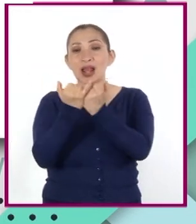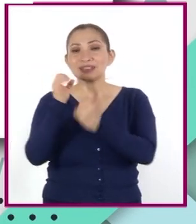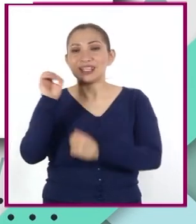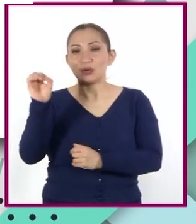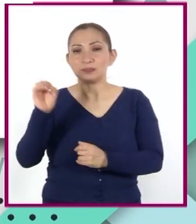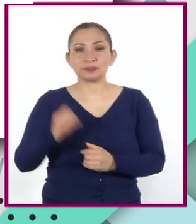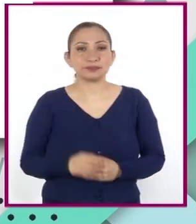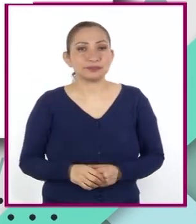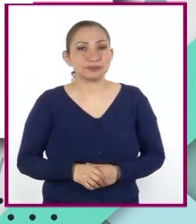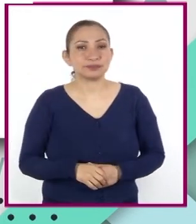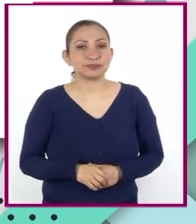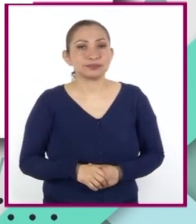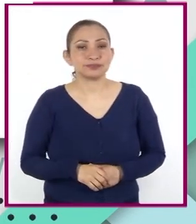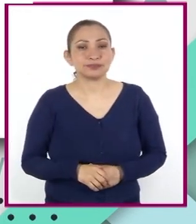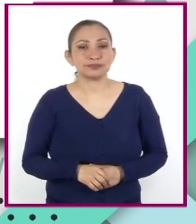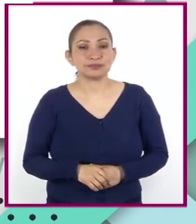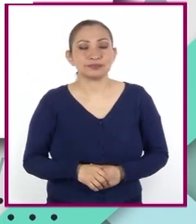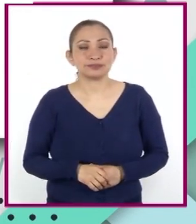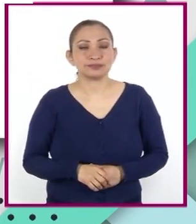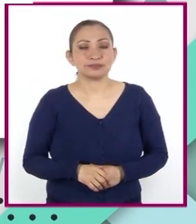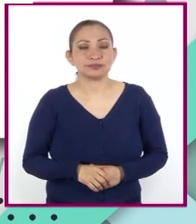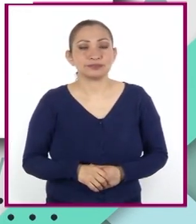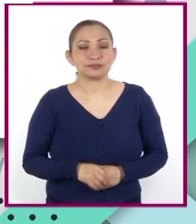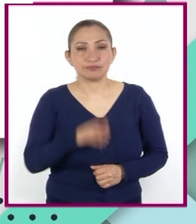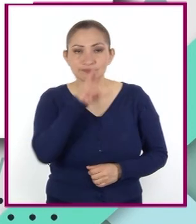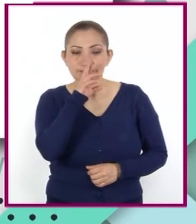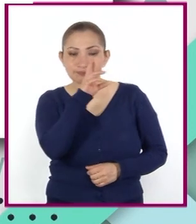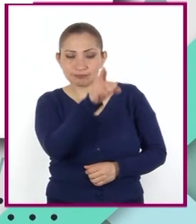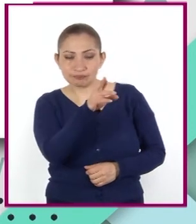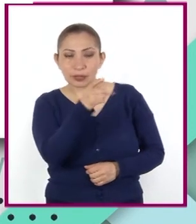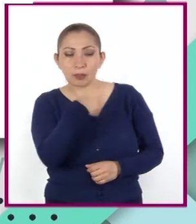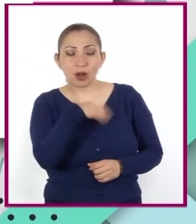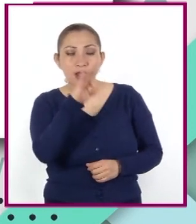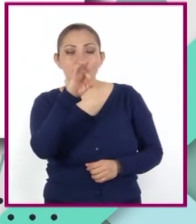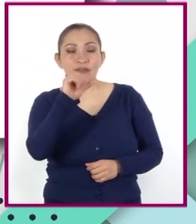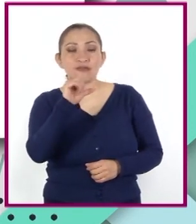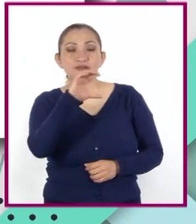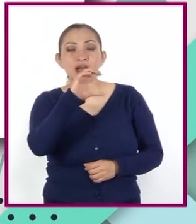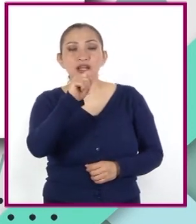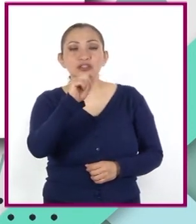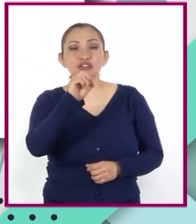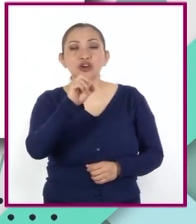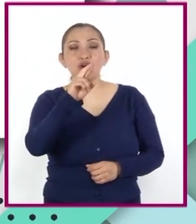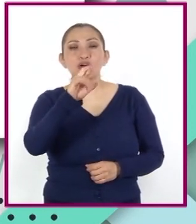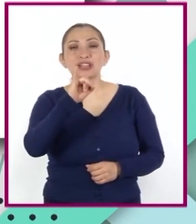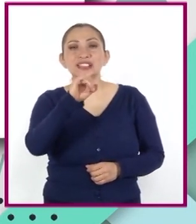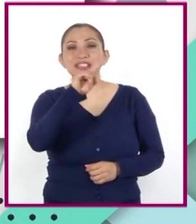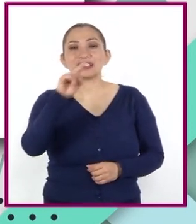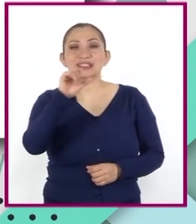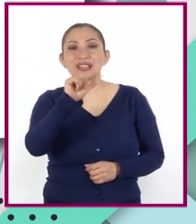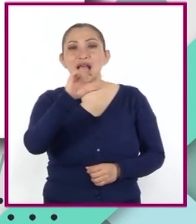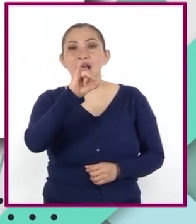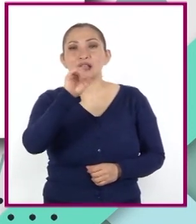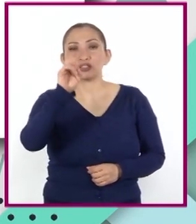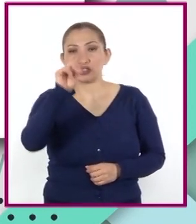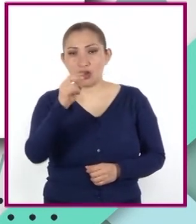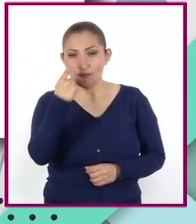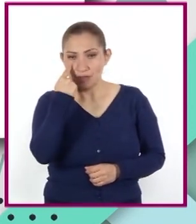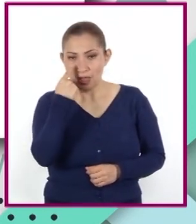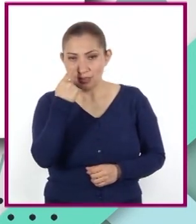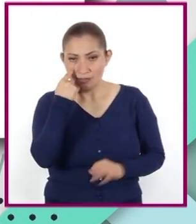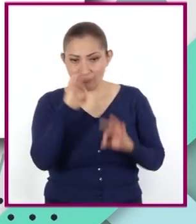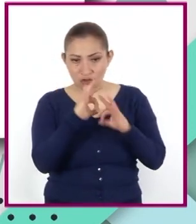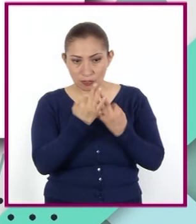igual a 0. La resolveremos por factorización y nos queda